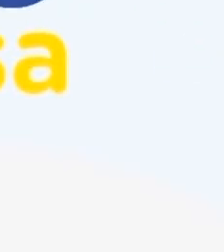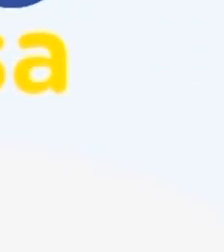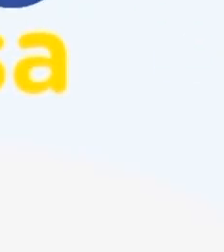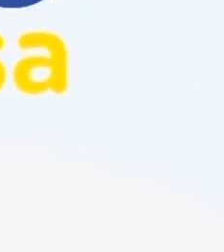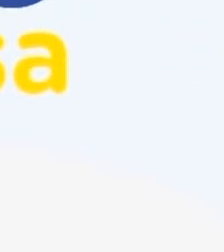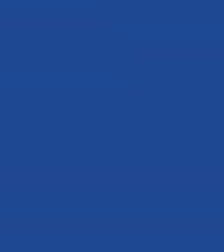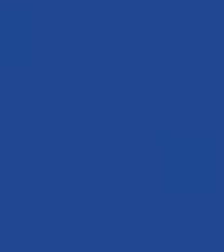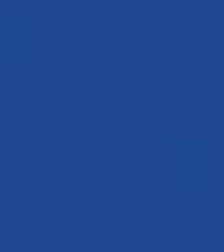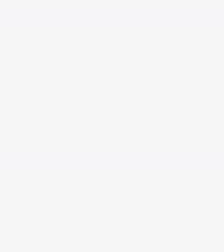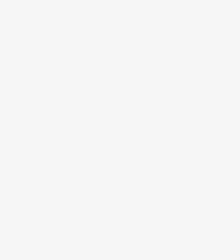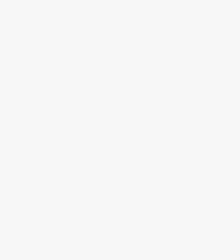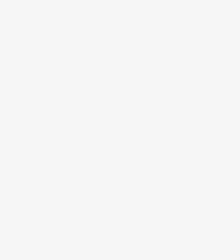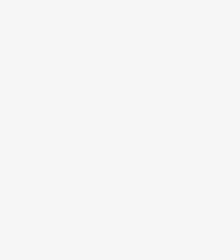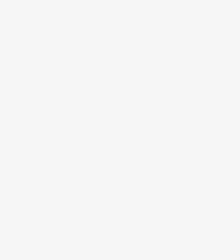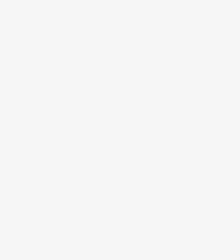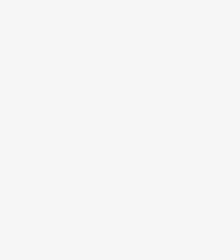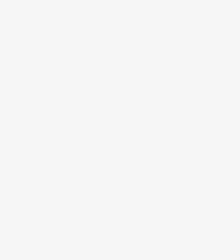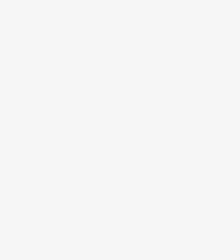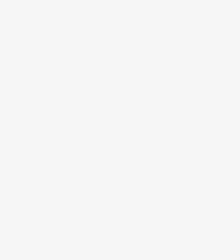casa.